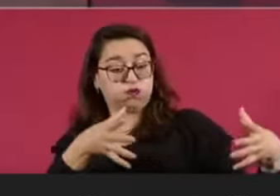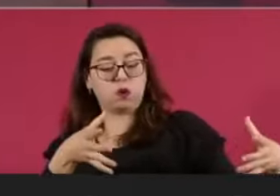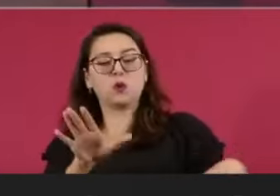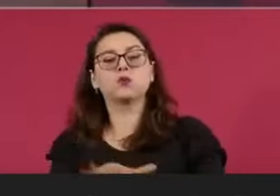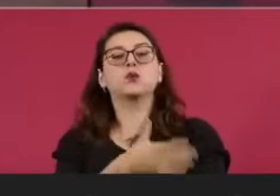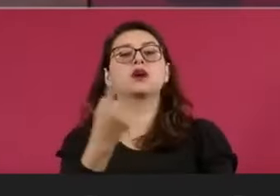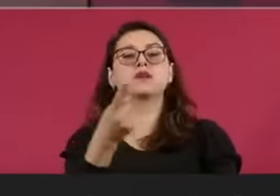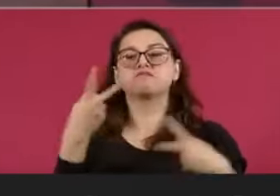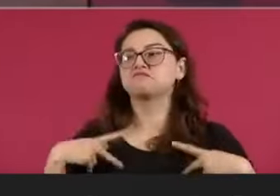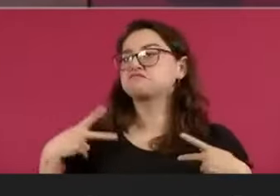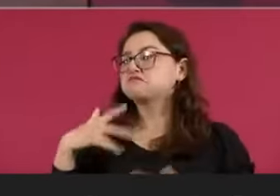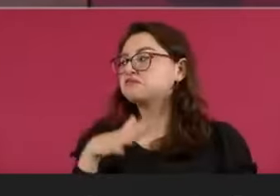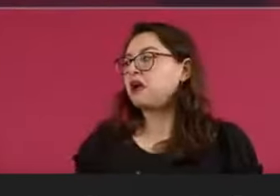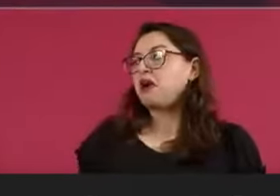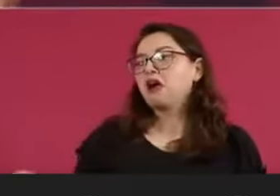Y